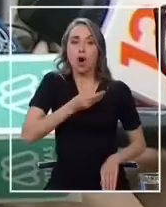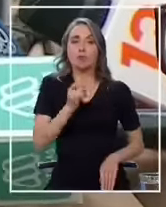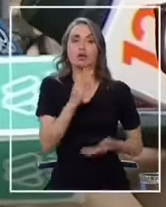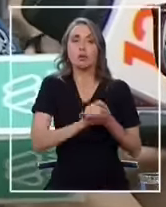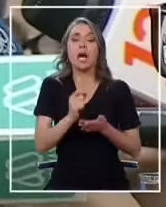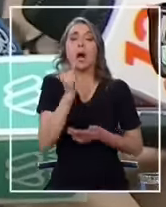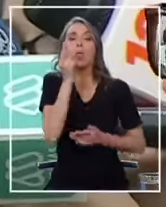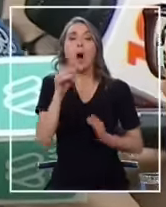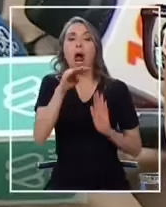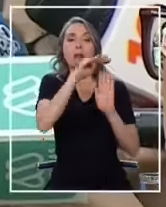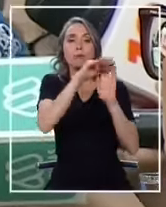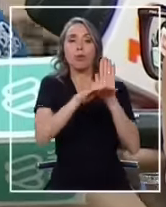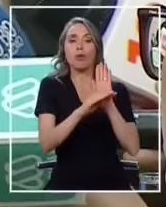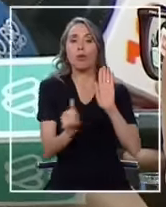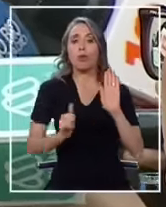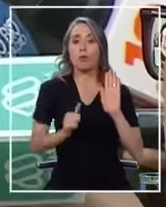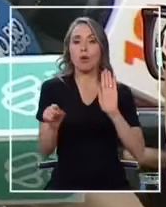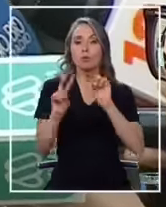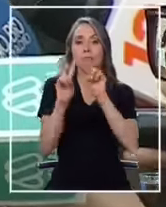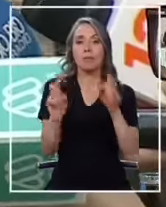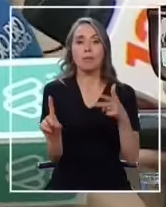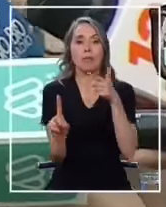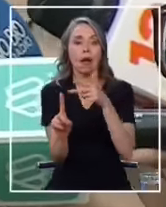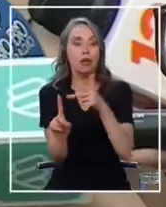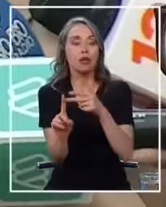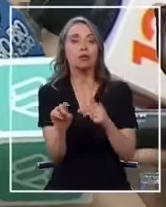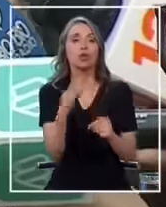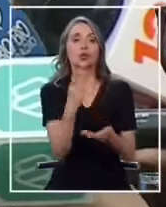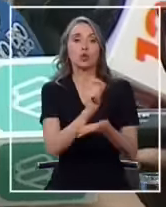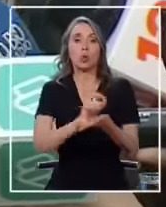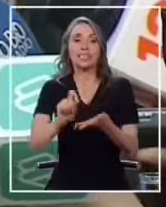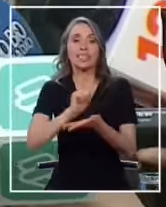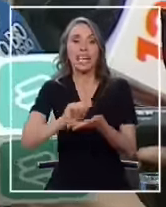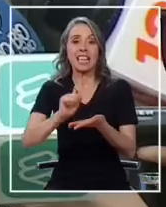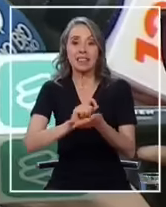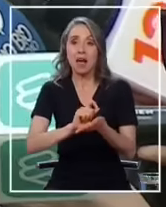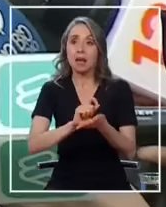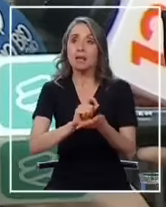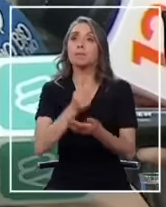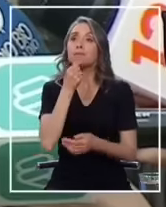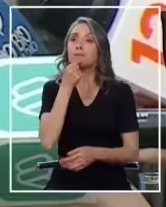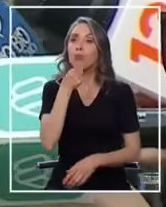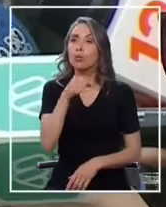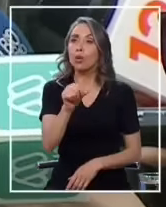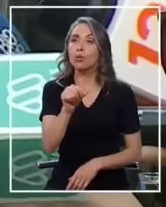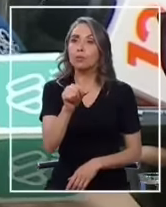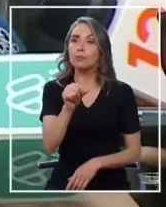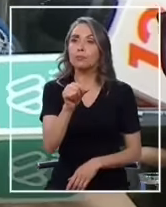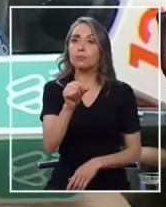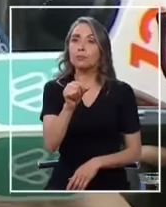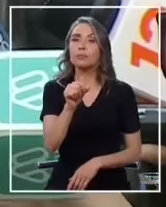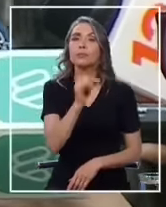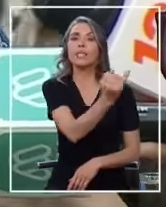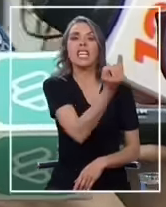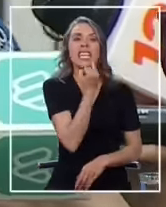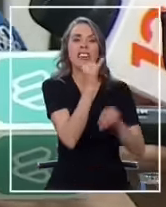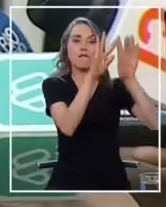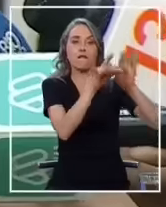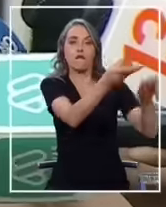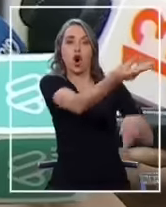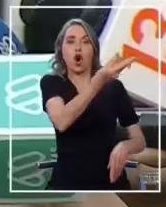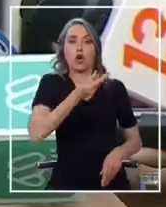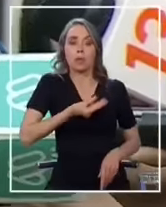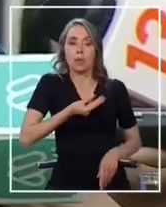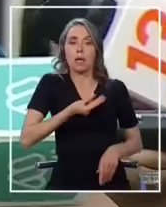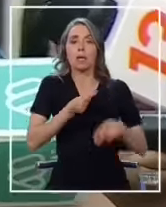los protocolos que se han seguido en torno a esta materia. La subsecretaría también está pronta a entregar reporte de todo el